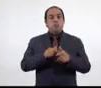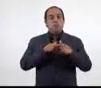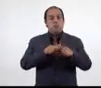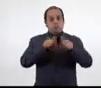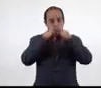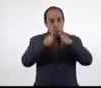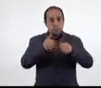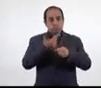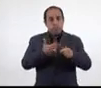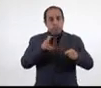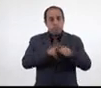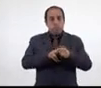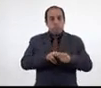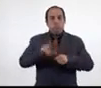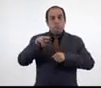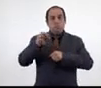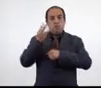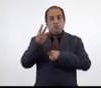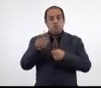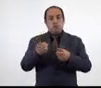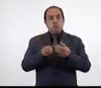83 altas hospitalarias.